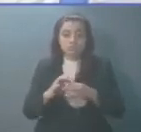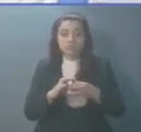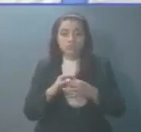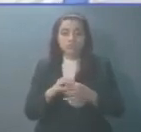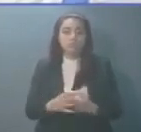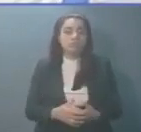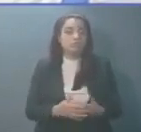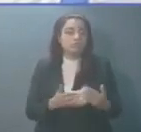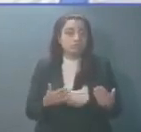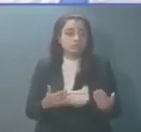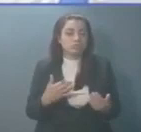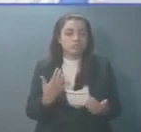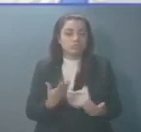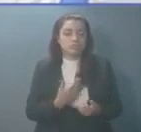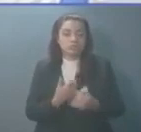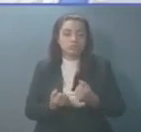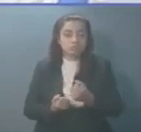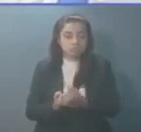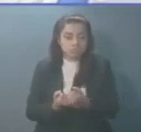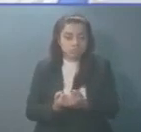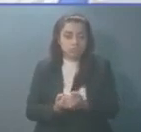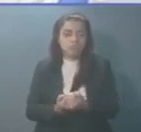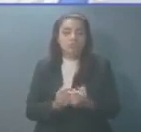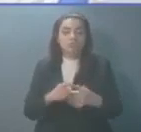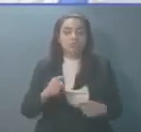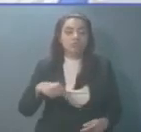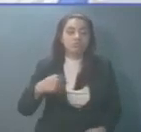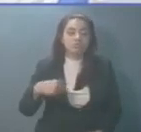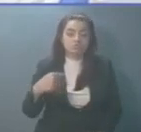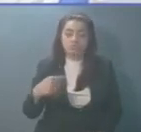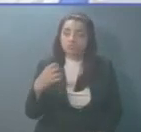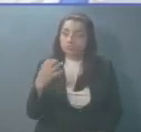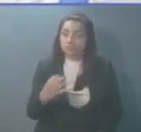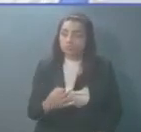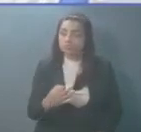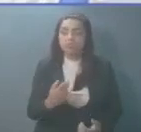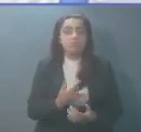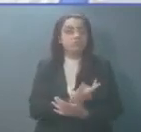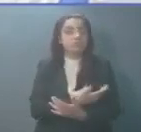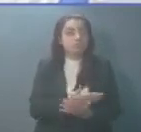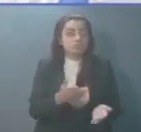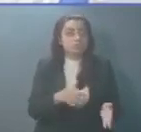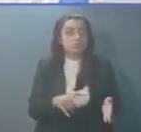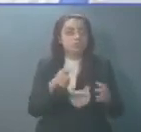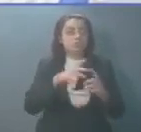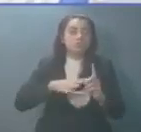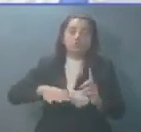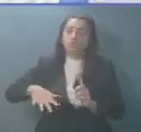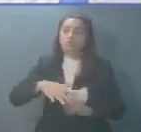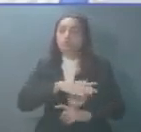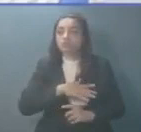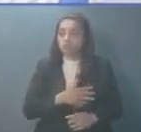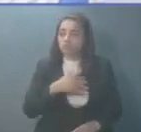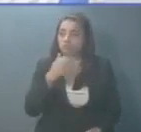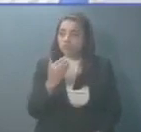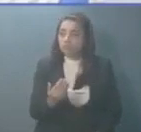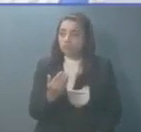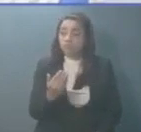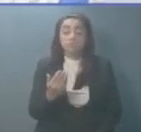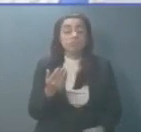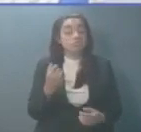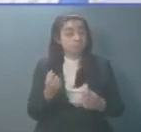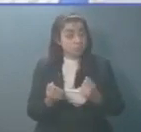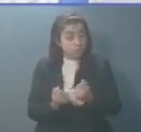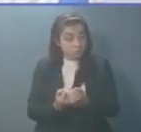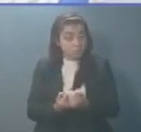tienen nuestro apoyo y siempre van a contar en cualquier circunstancia con el respaldo que se